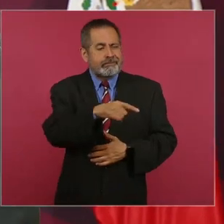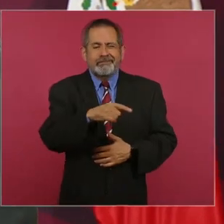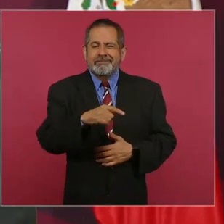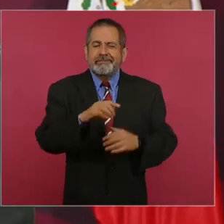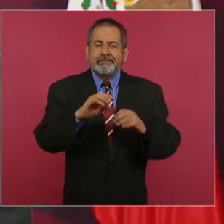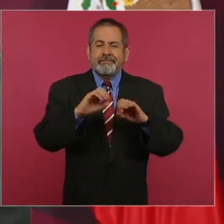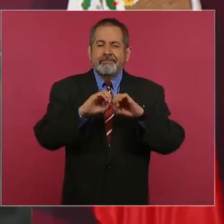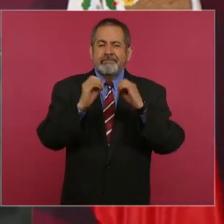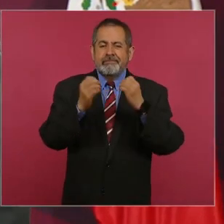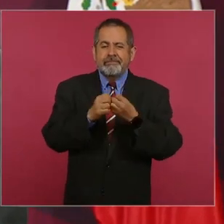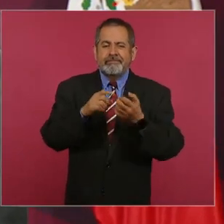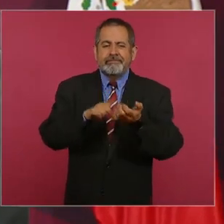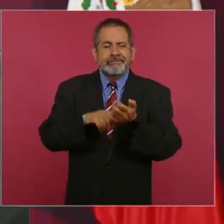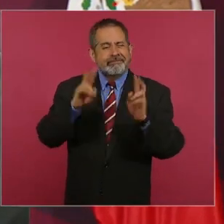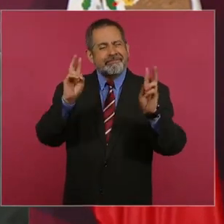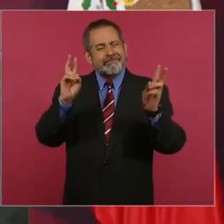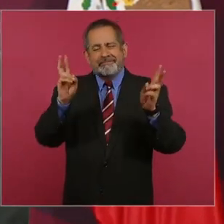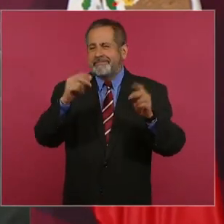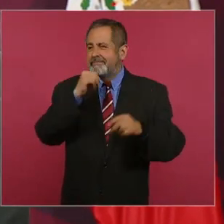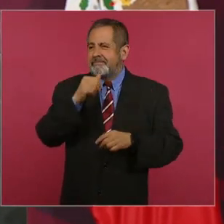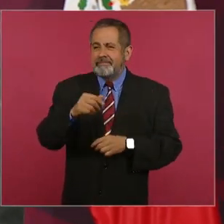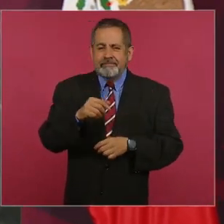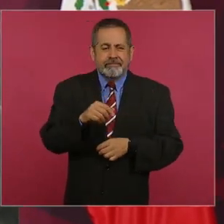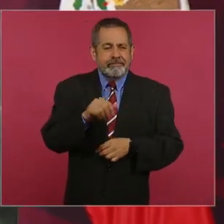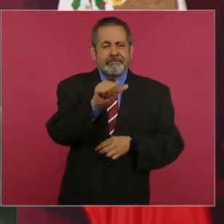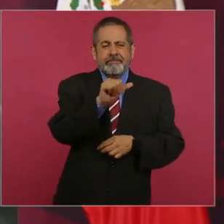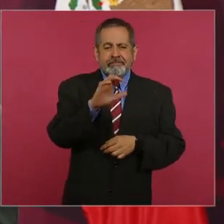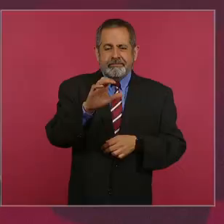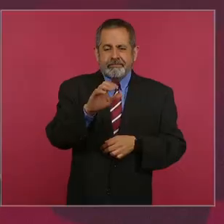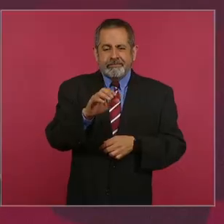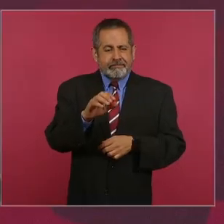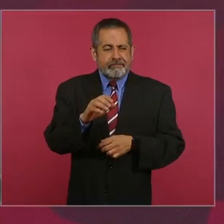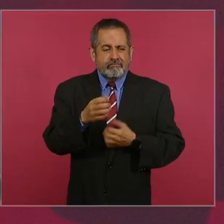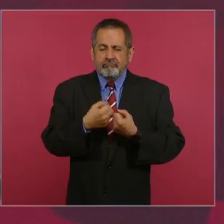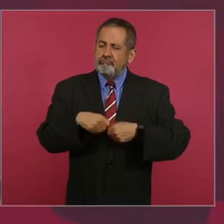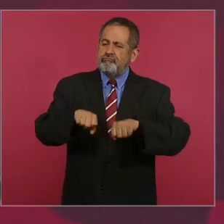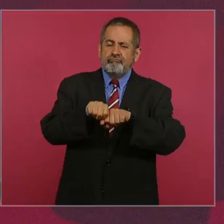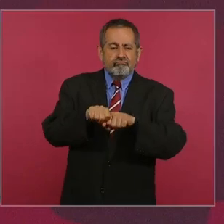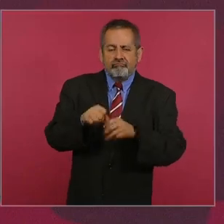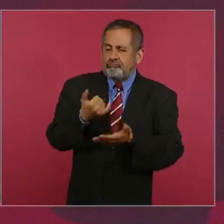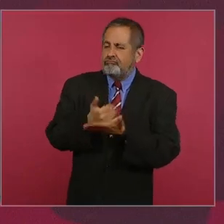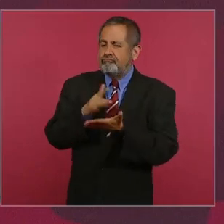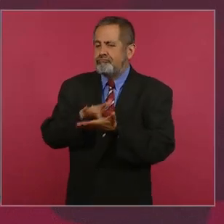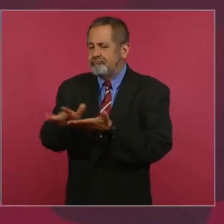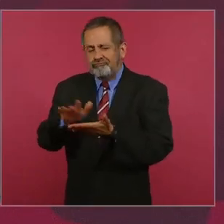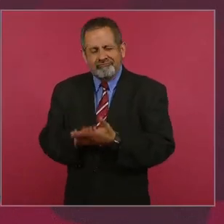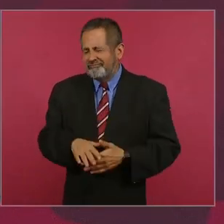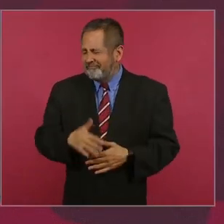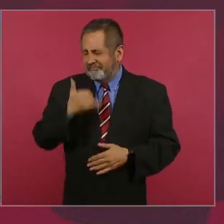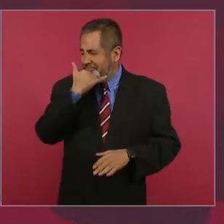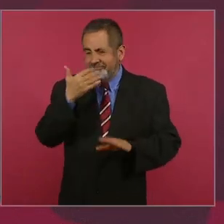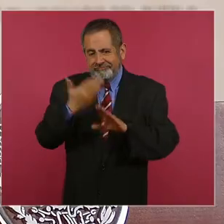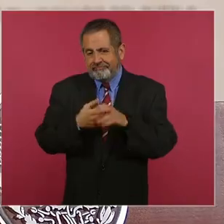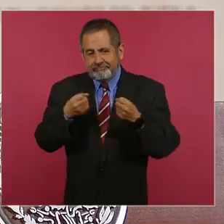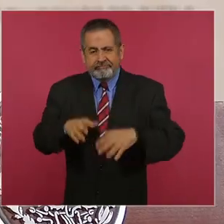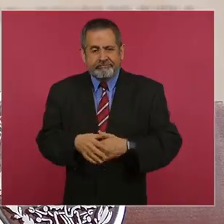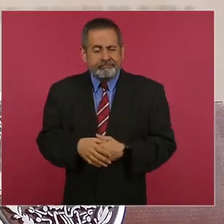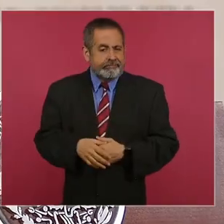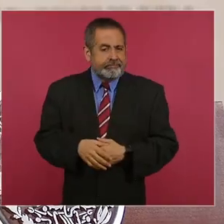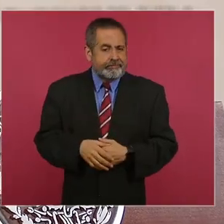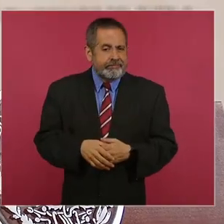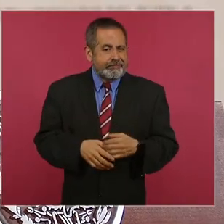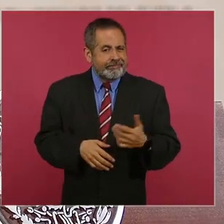y las de la llamada sociedad civil incluso las asociaciones